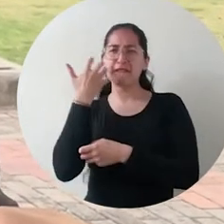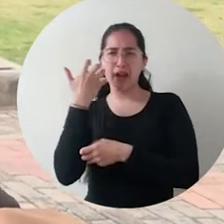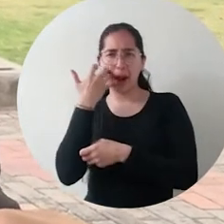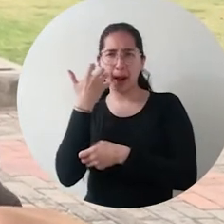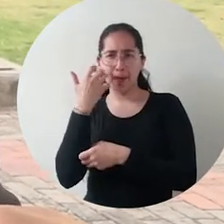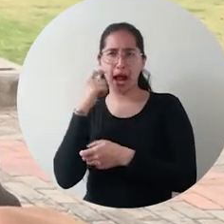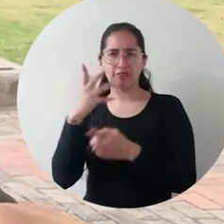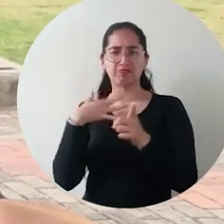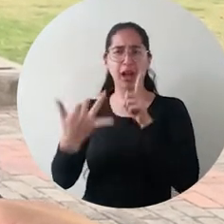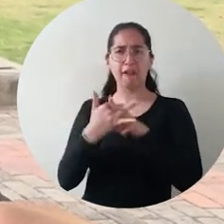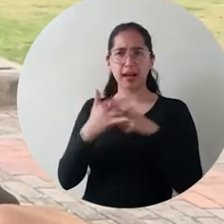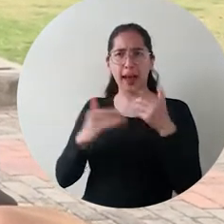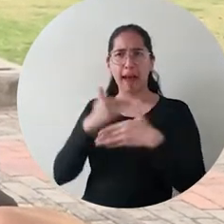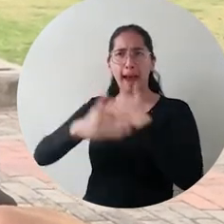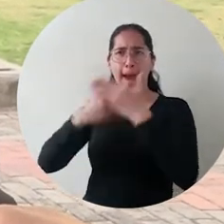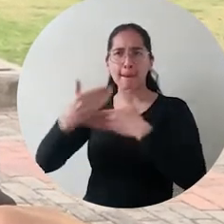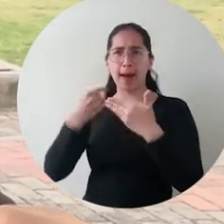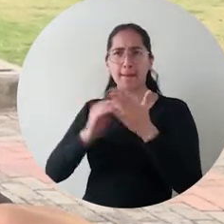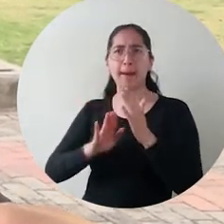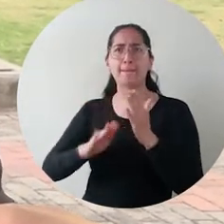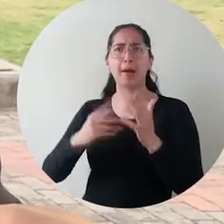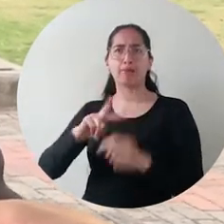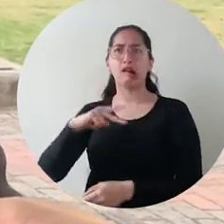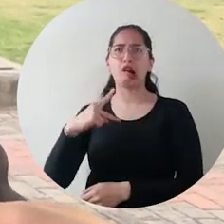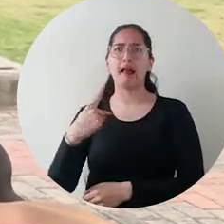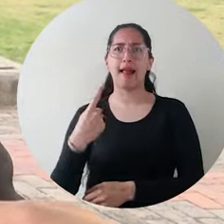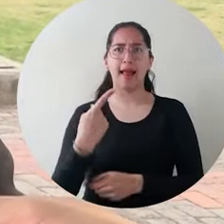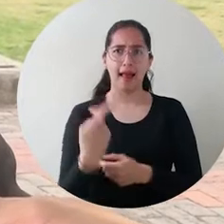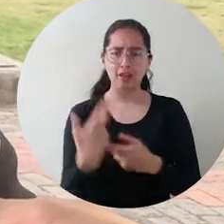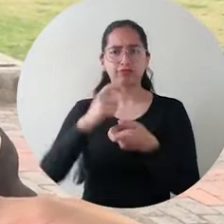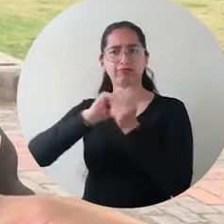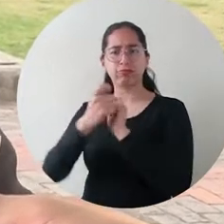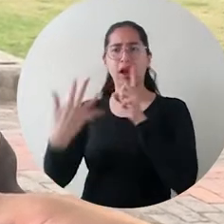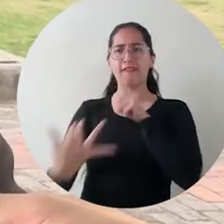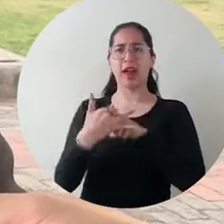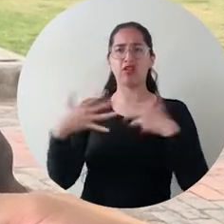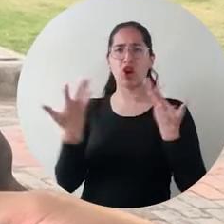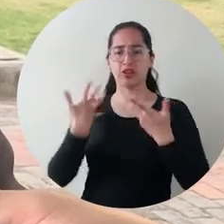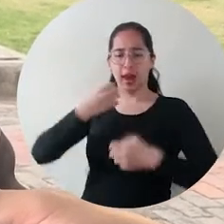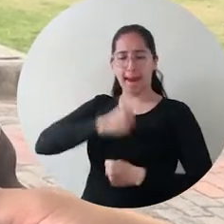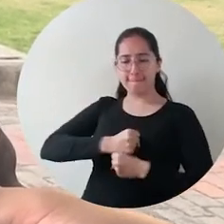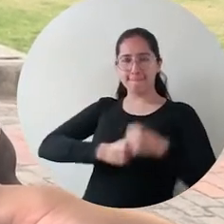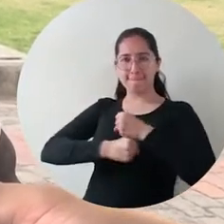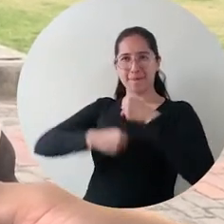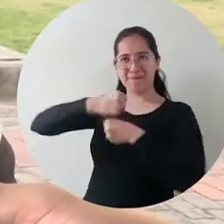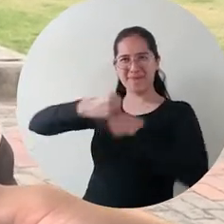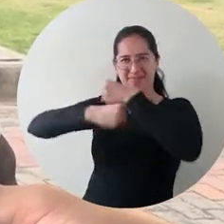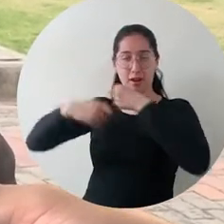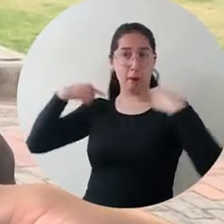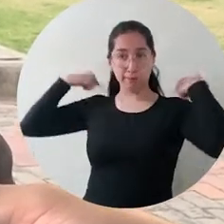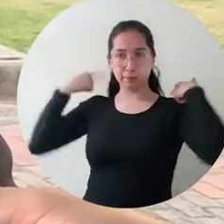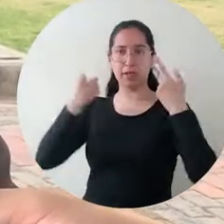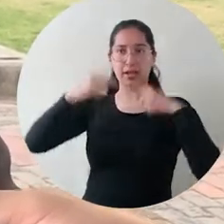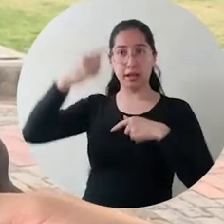Es una enfermedad pues progresiva y permanente que suele tener ataques reiterados en la médula espinal y en el cerebro que